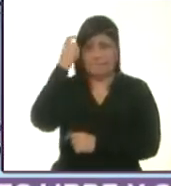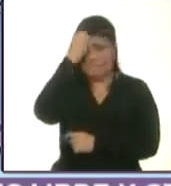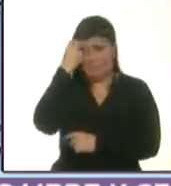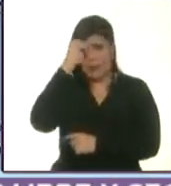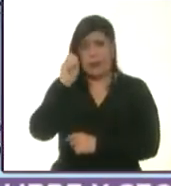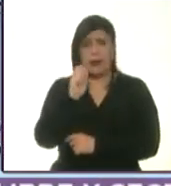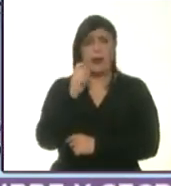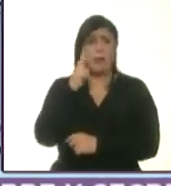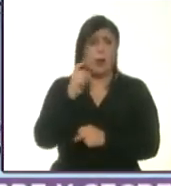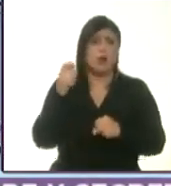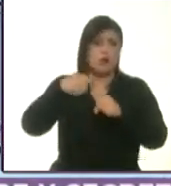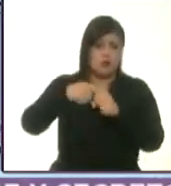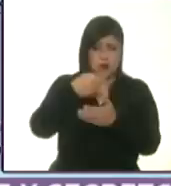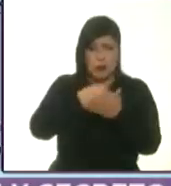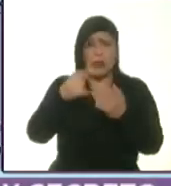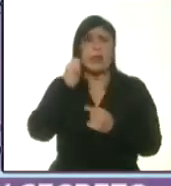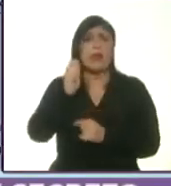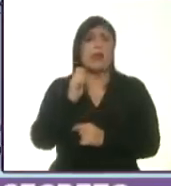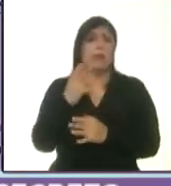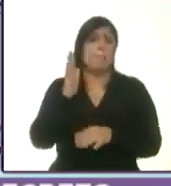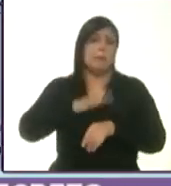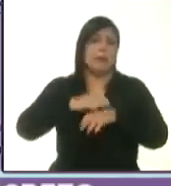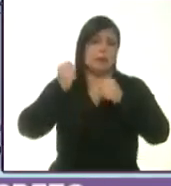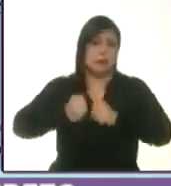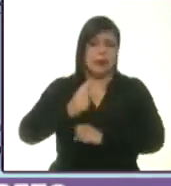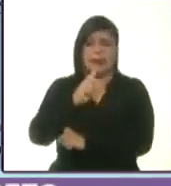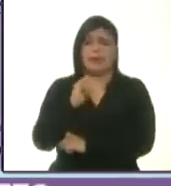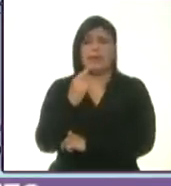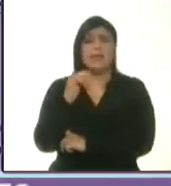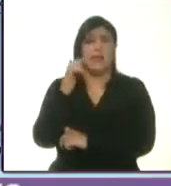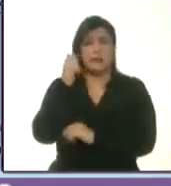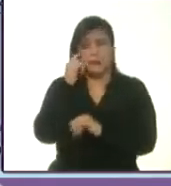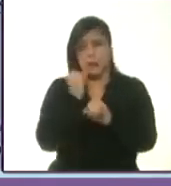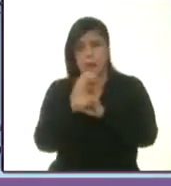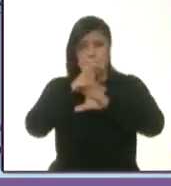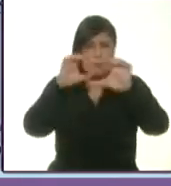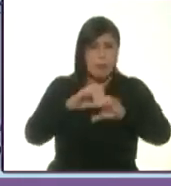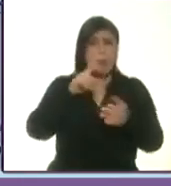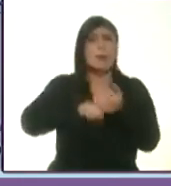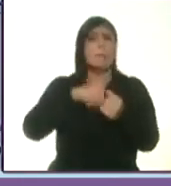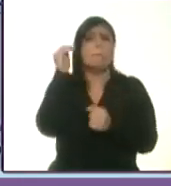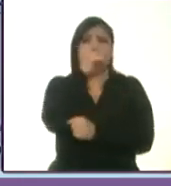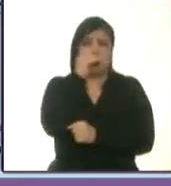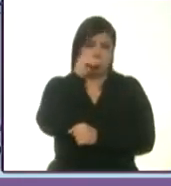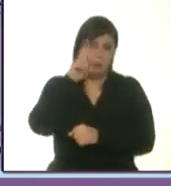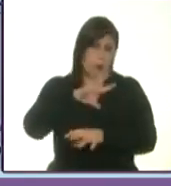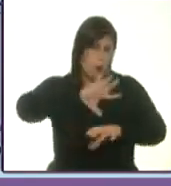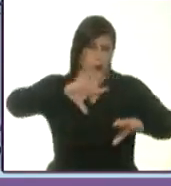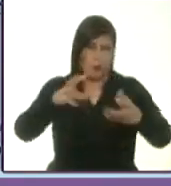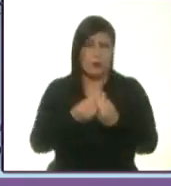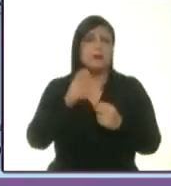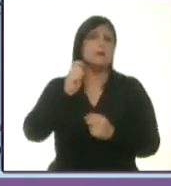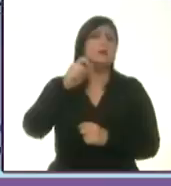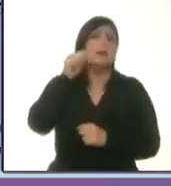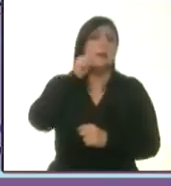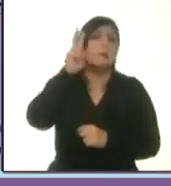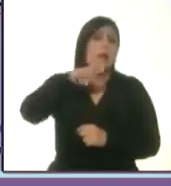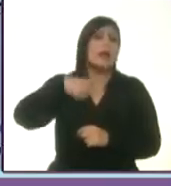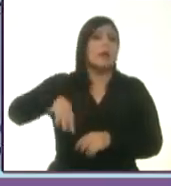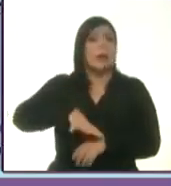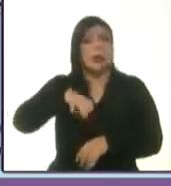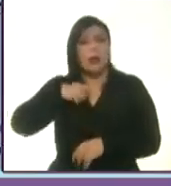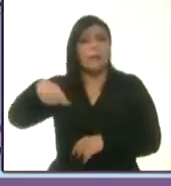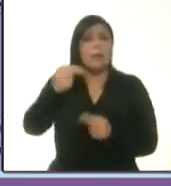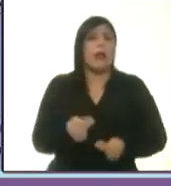ser y tal y completamente gratuita ya basta que se abuse del ciudadano para financiar negocios